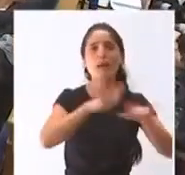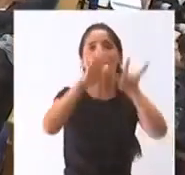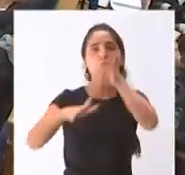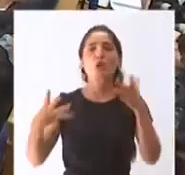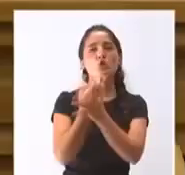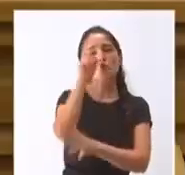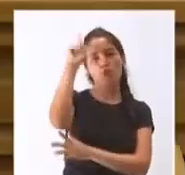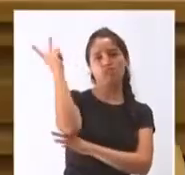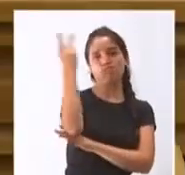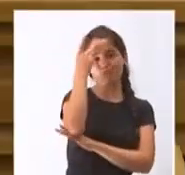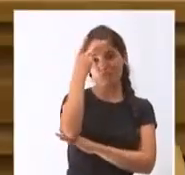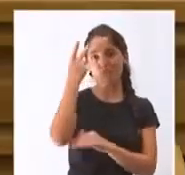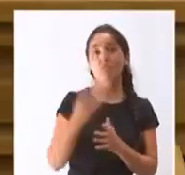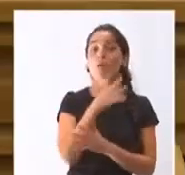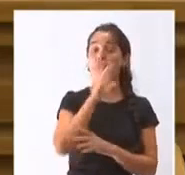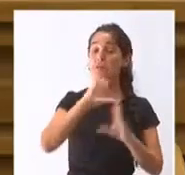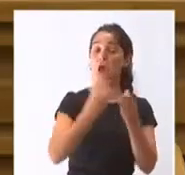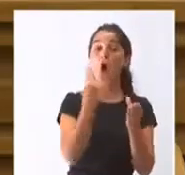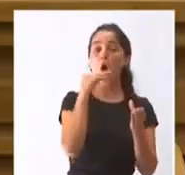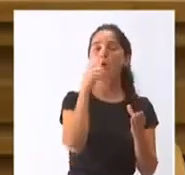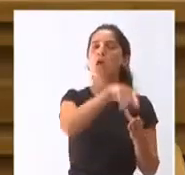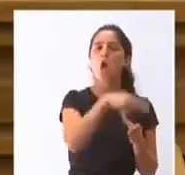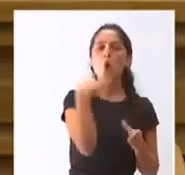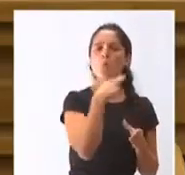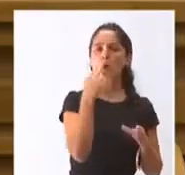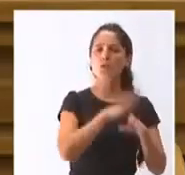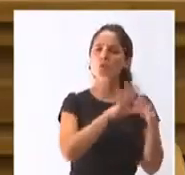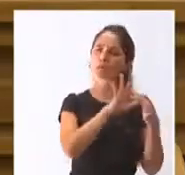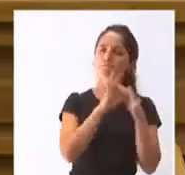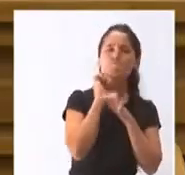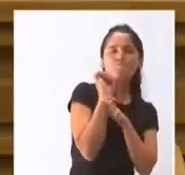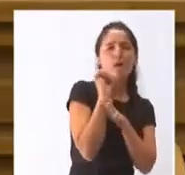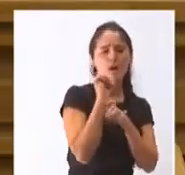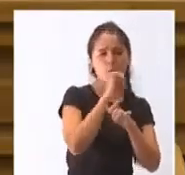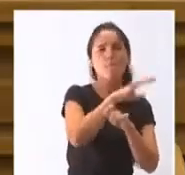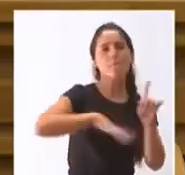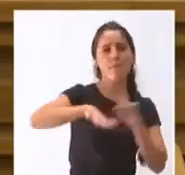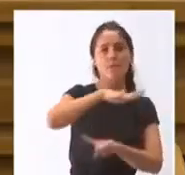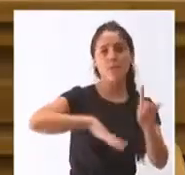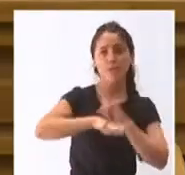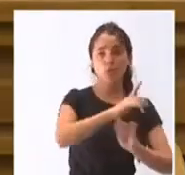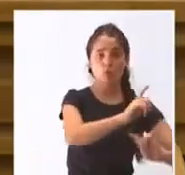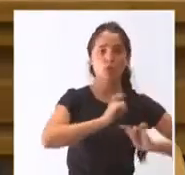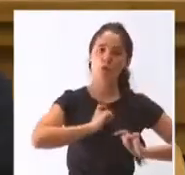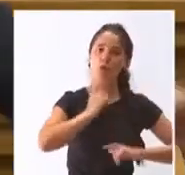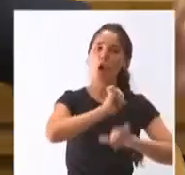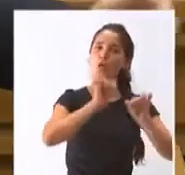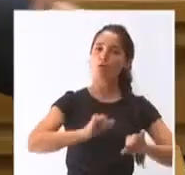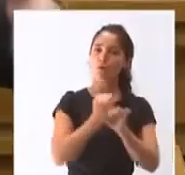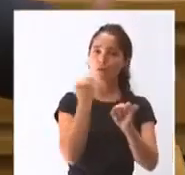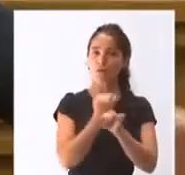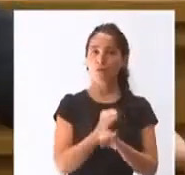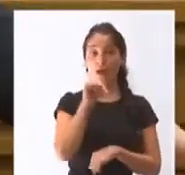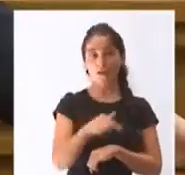que tiene muy claro el compromiso con el medio ambiente y que nos están marcando una pauta de exigencia aquí en toda europa verdaderamente estupenda no yo no sé si aquí